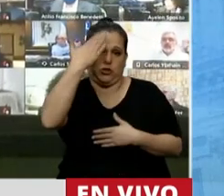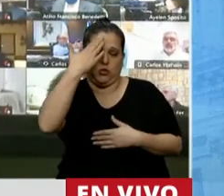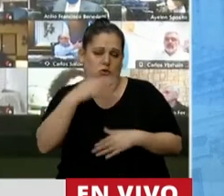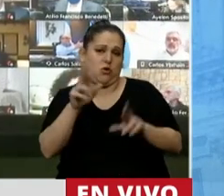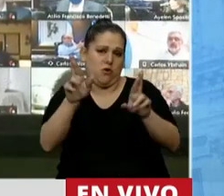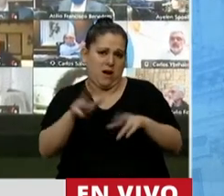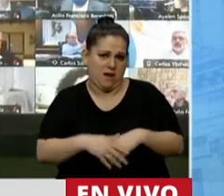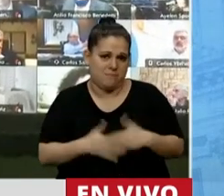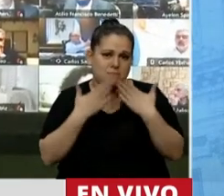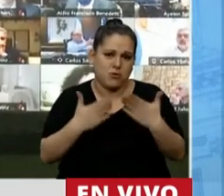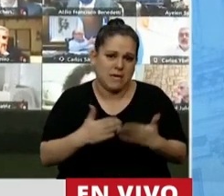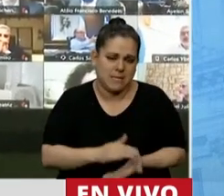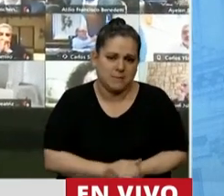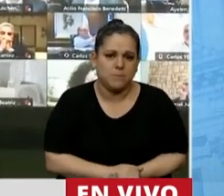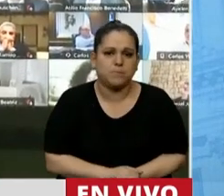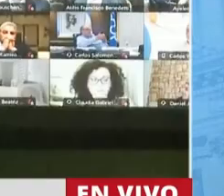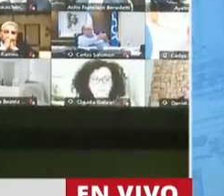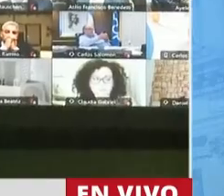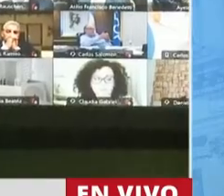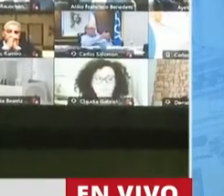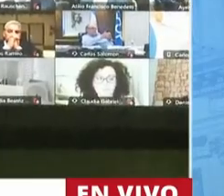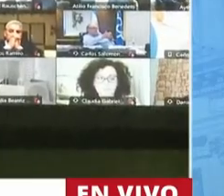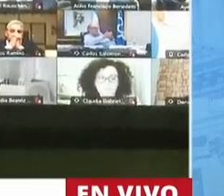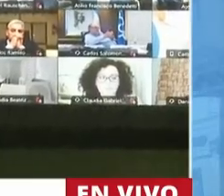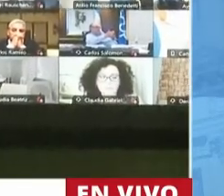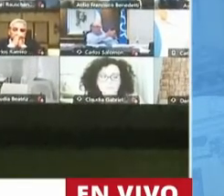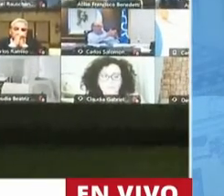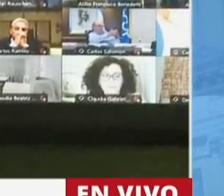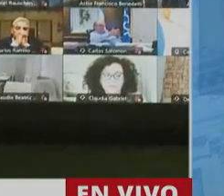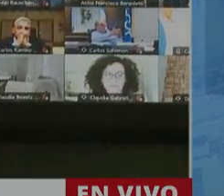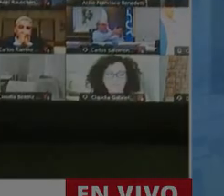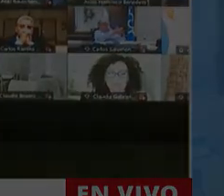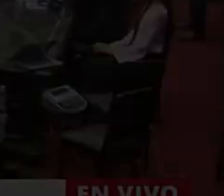este Congreso. Muchas gracias. Gracias, diputada.